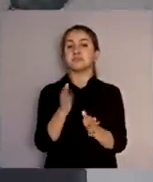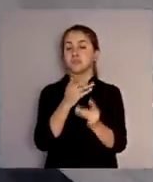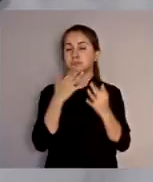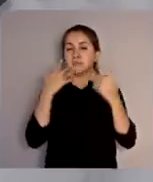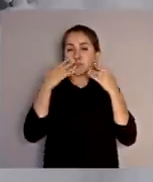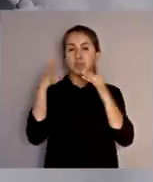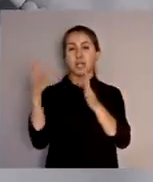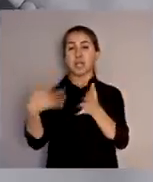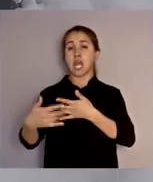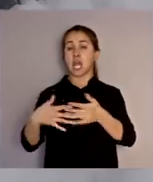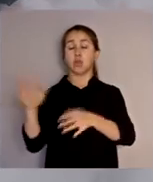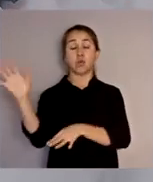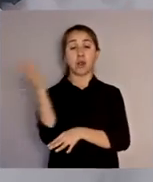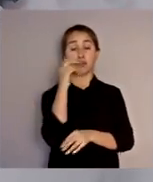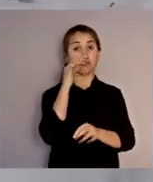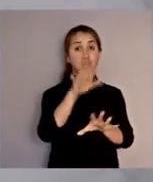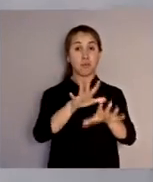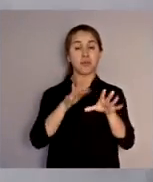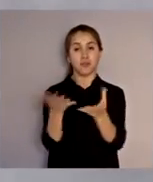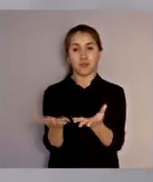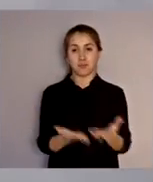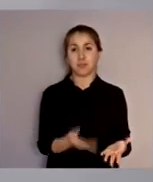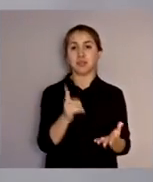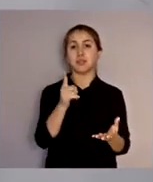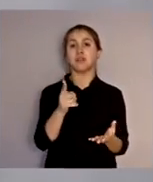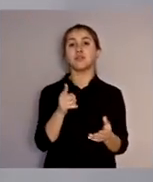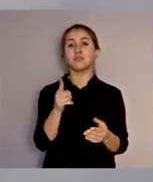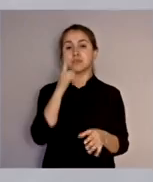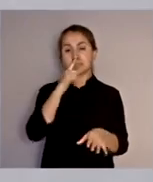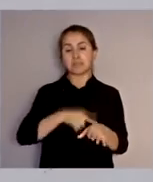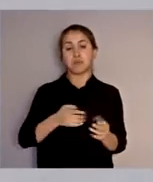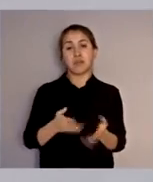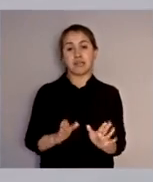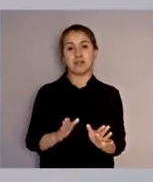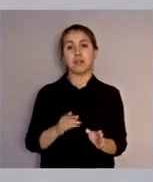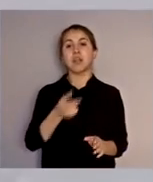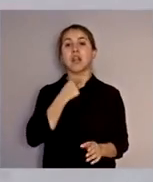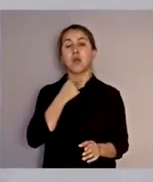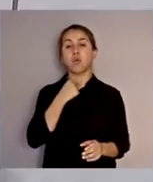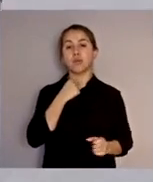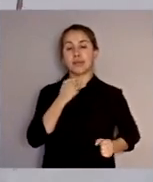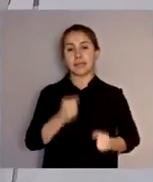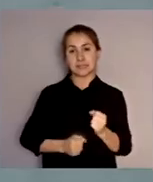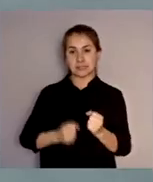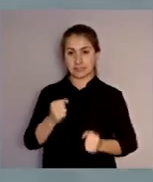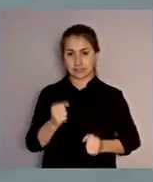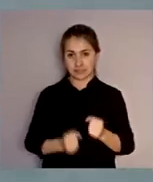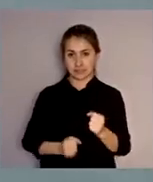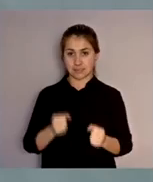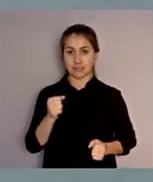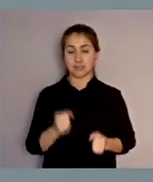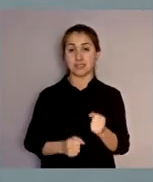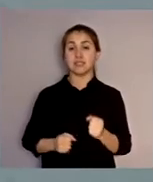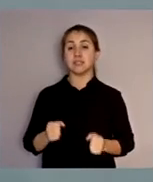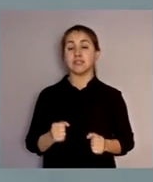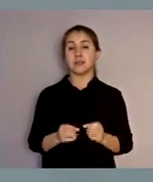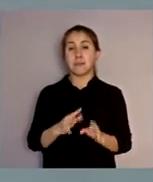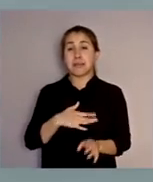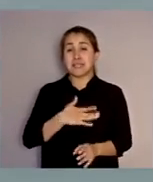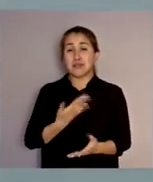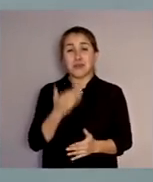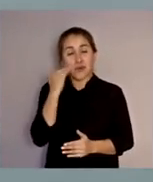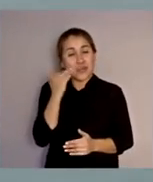una naturalidad que sorprende. Y nos invita a uno de sus pasatiempos favoritos, el esquí randoné. Es como cabrón